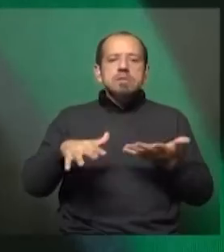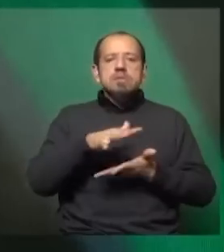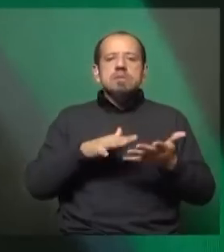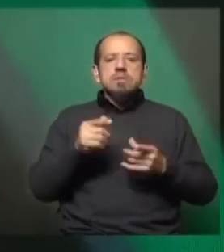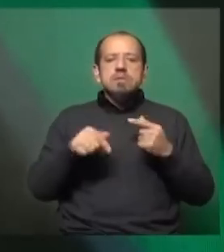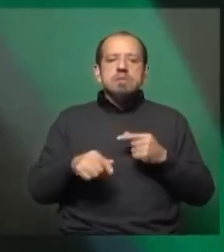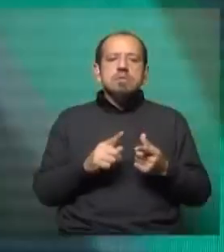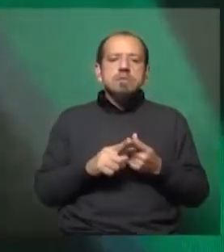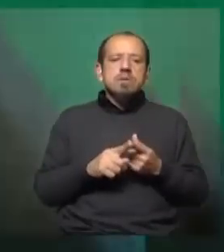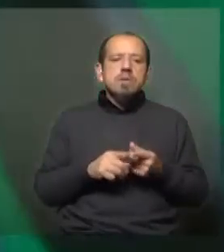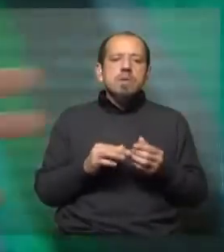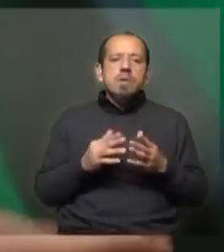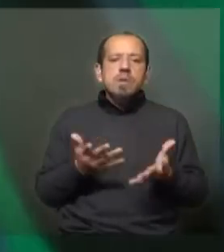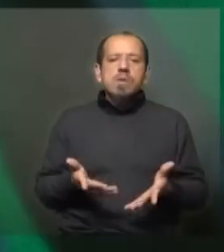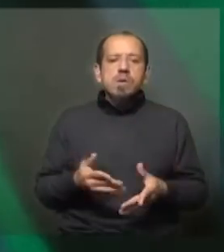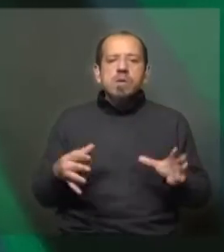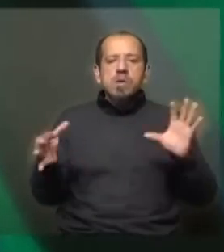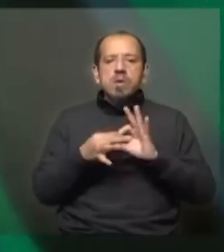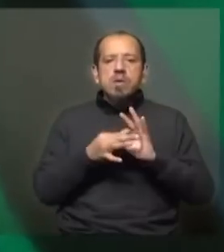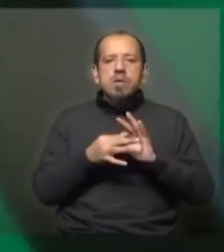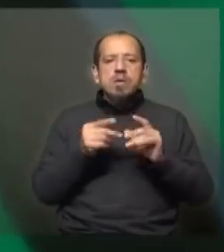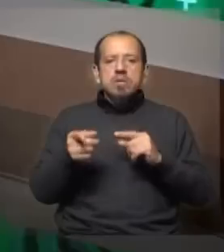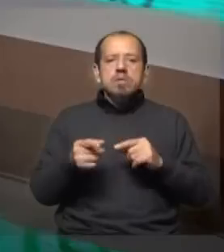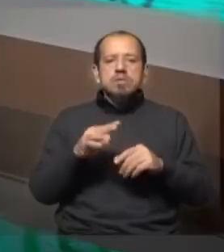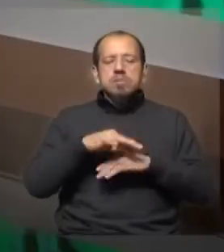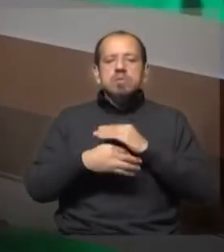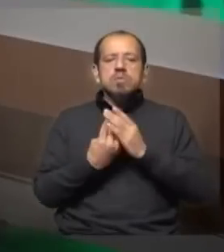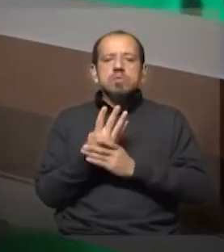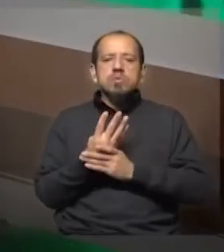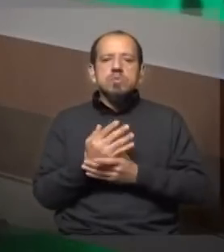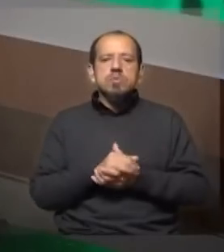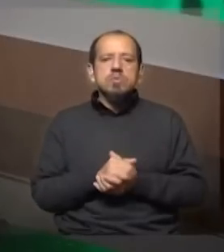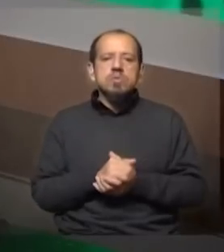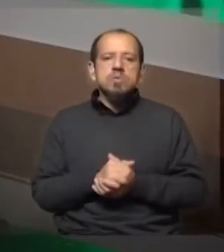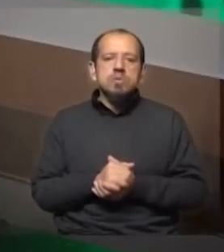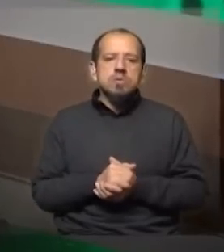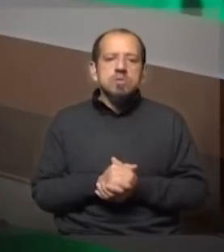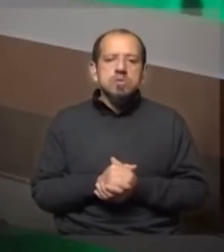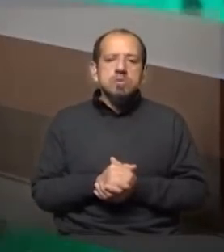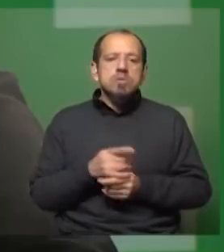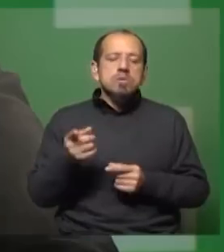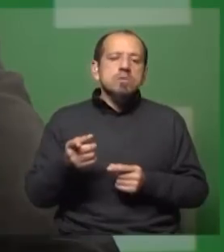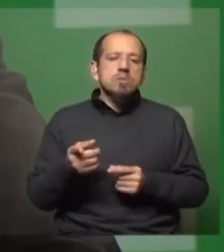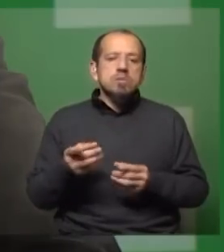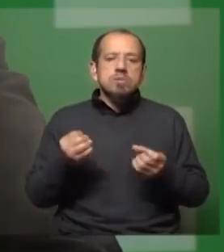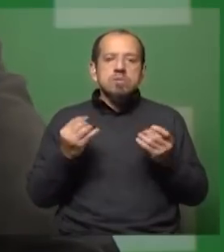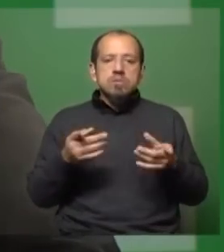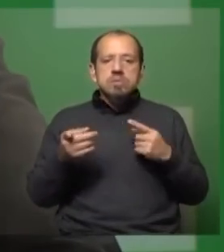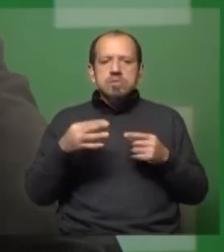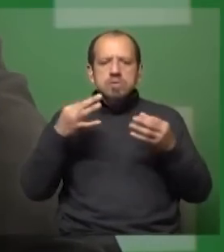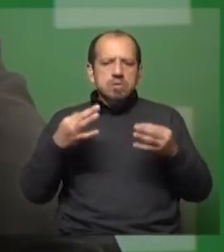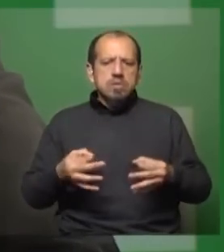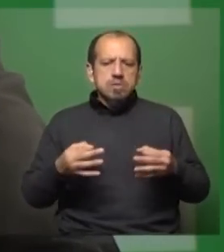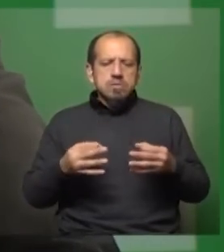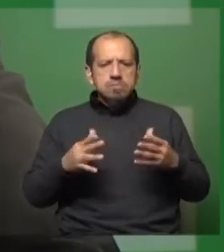cara este encuentro Y cuánto conecta con lo que ocurrió en la Cumbre del mercosur conecta mucho y se ubica muy mal porque la verdad que